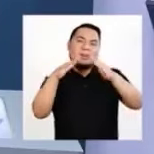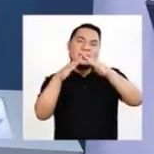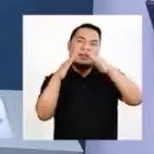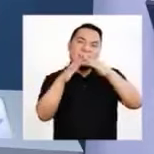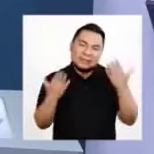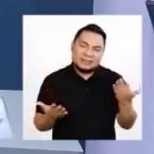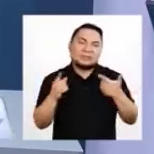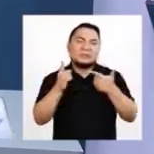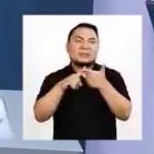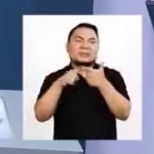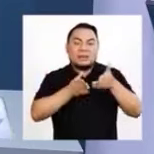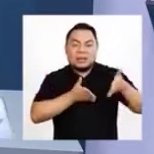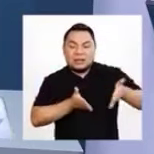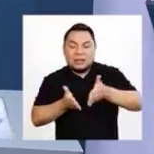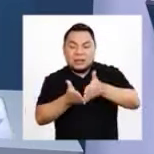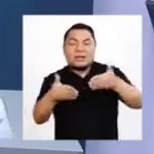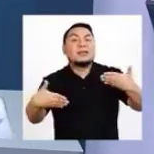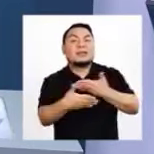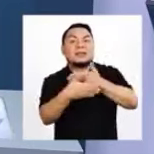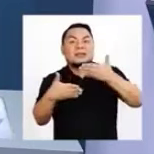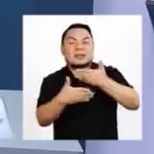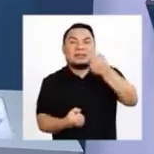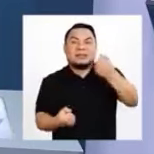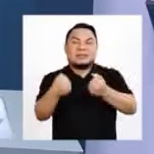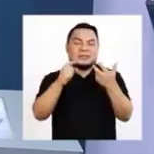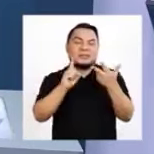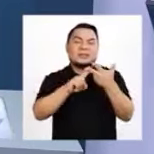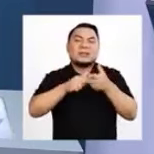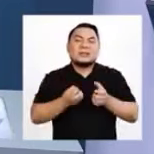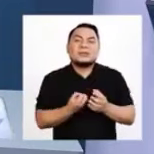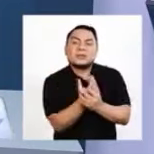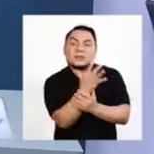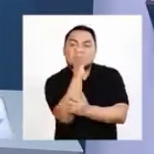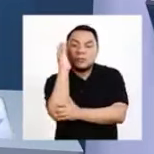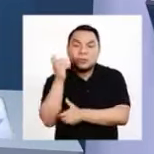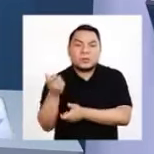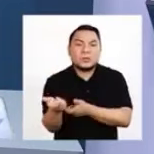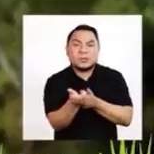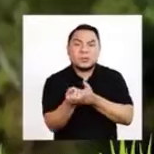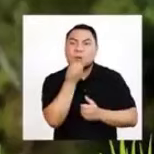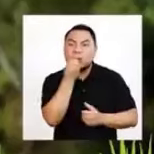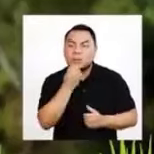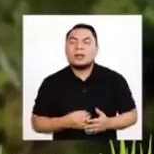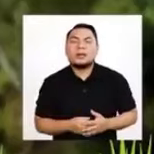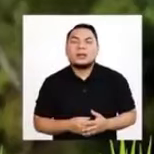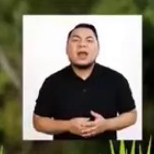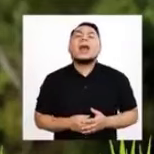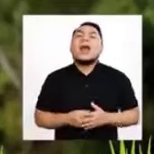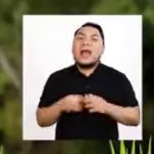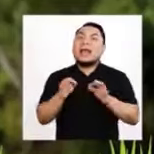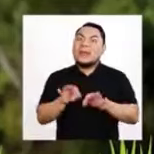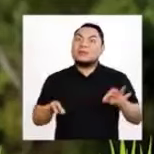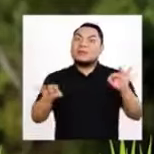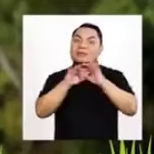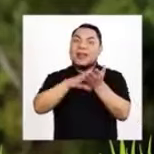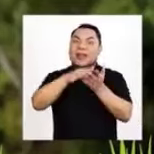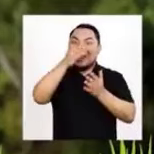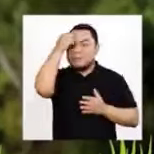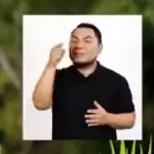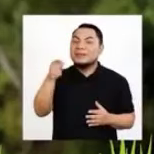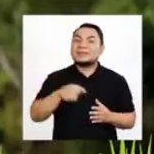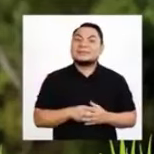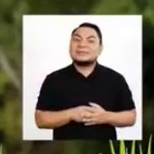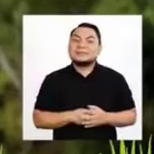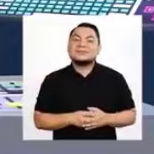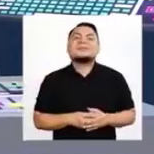sus casas, carreteras, sembríos. ¡Qué importante lo que hemos